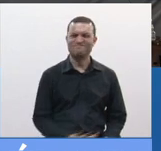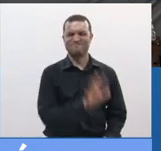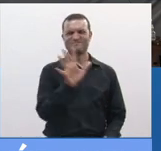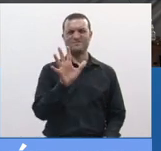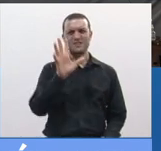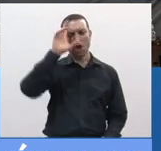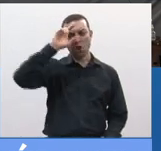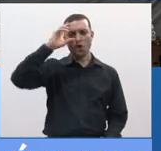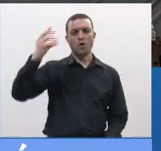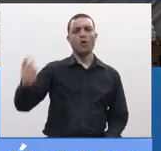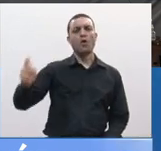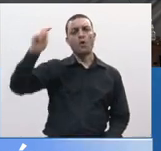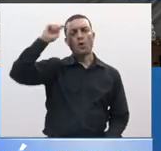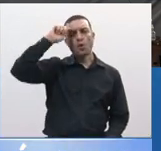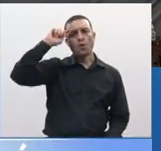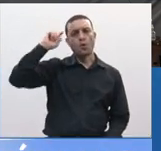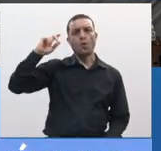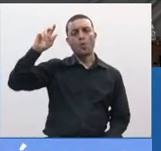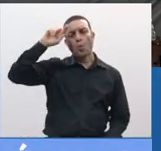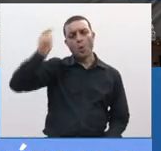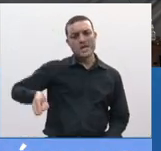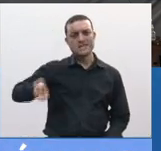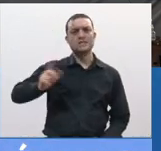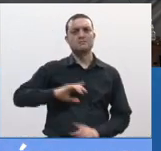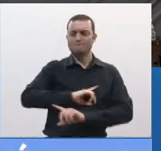los servicios, apretaban